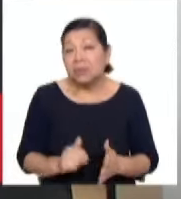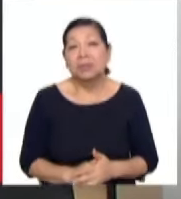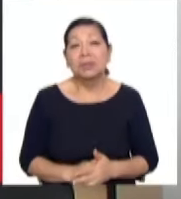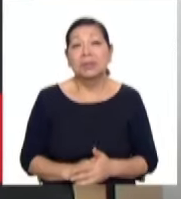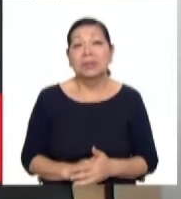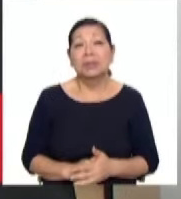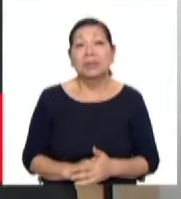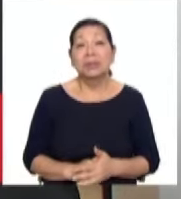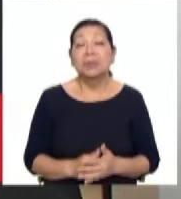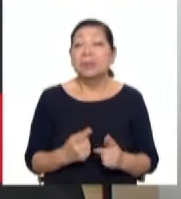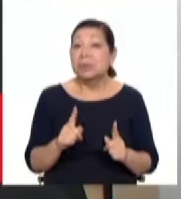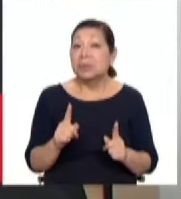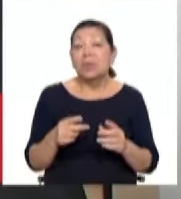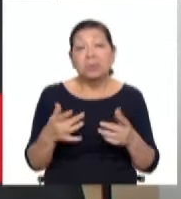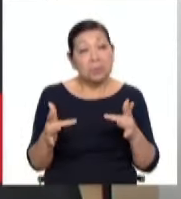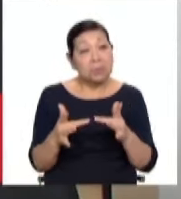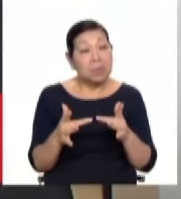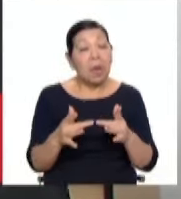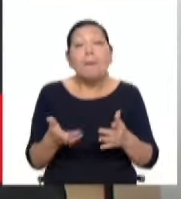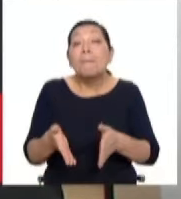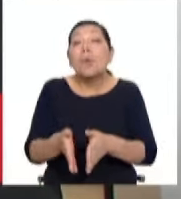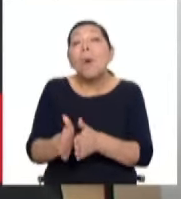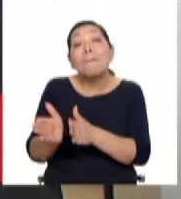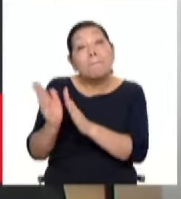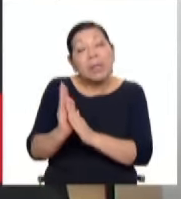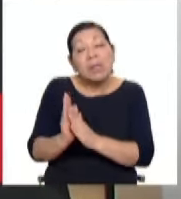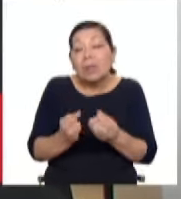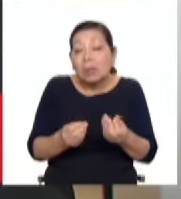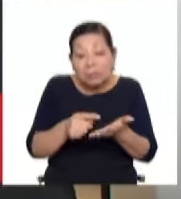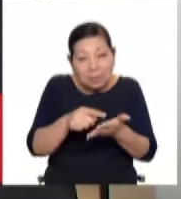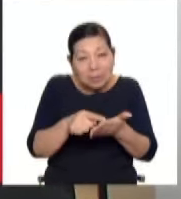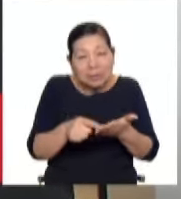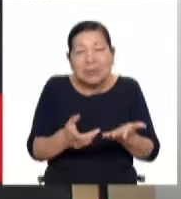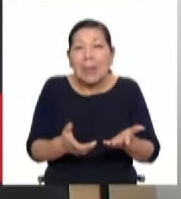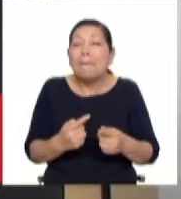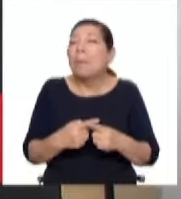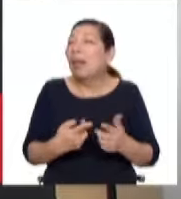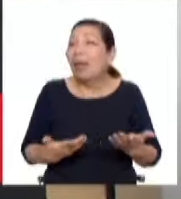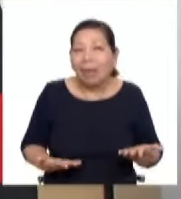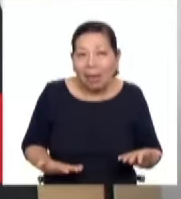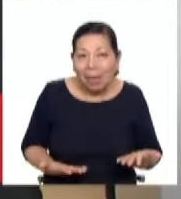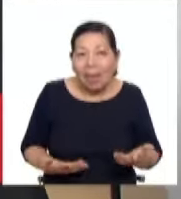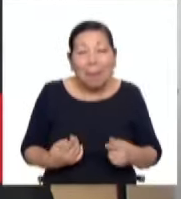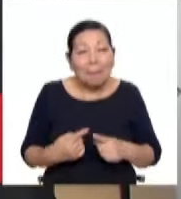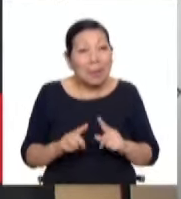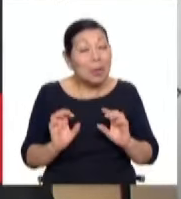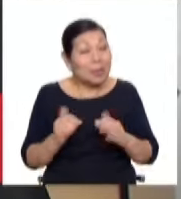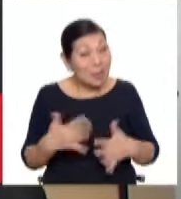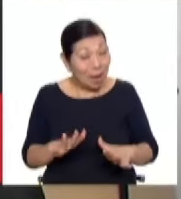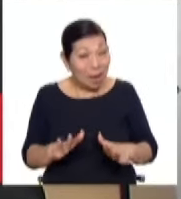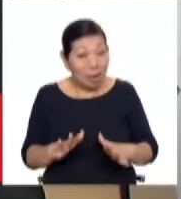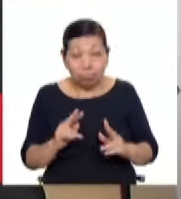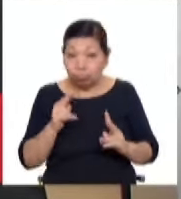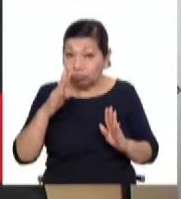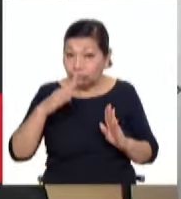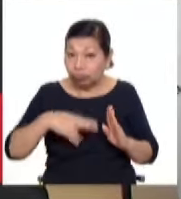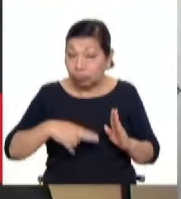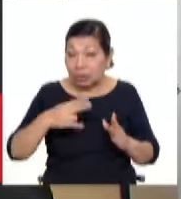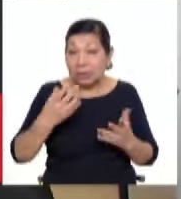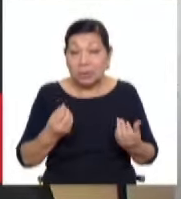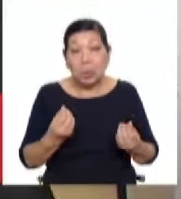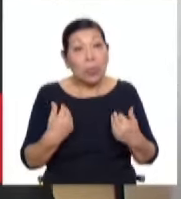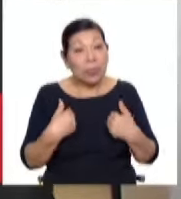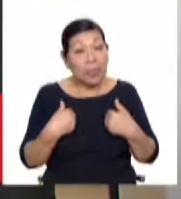a través de la Mesa de Partes virtual, y solicitar el procedimiento de huella maltratada, con la finalidad que nosotros, una vez de haber verificado